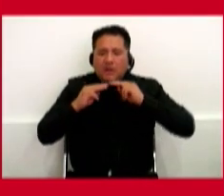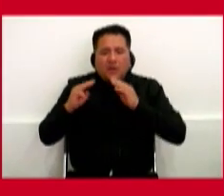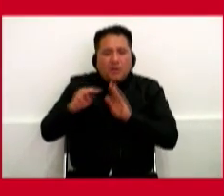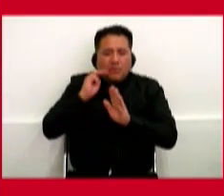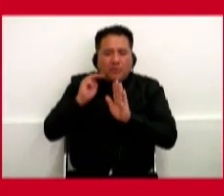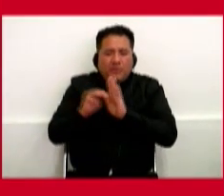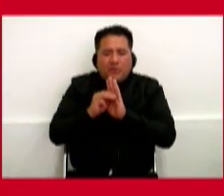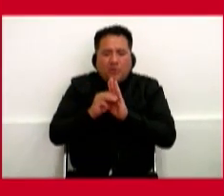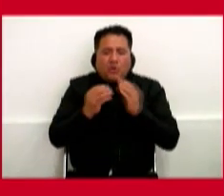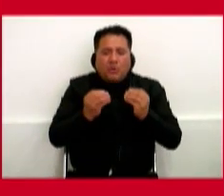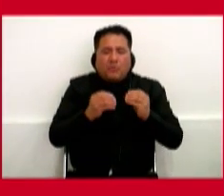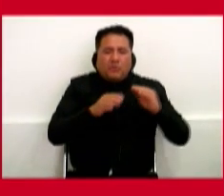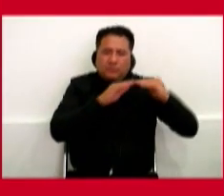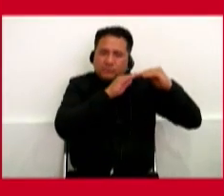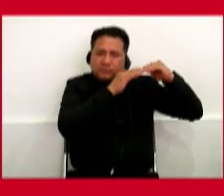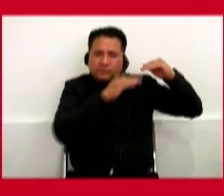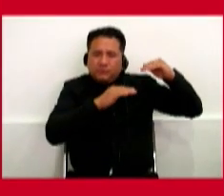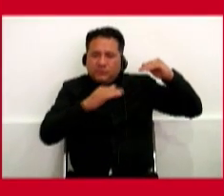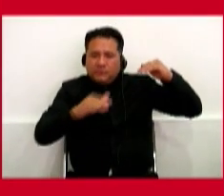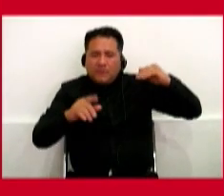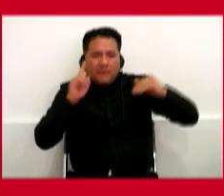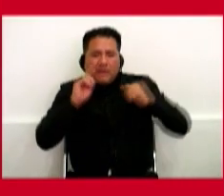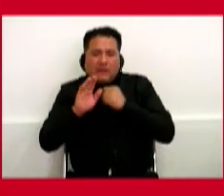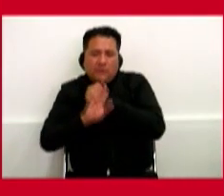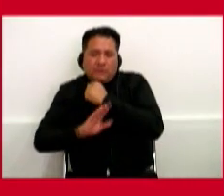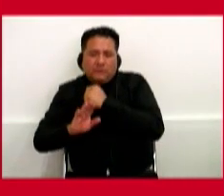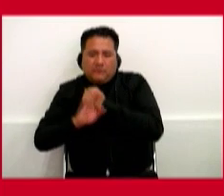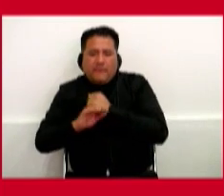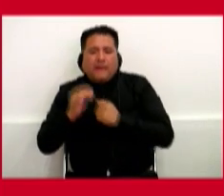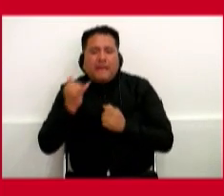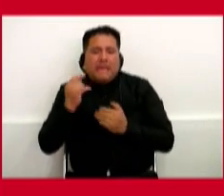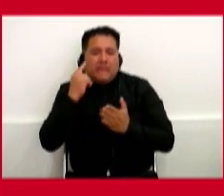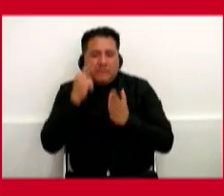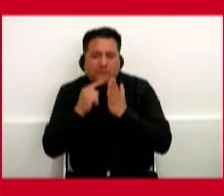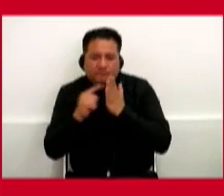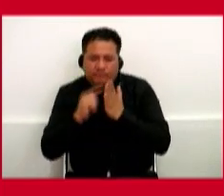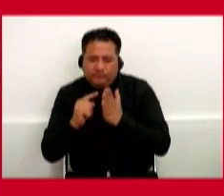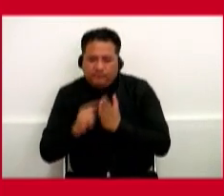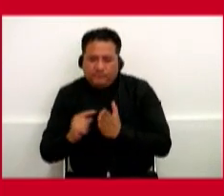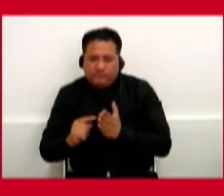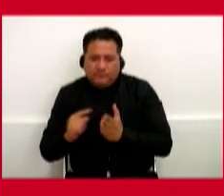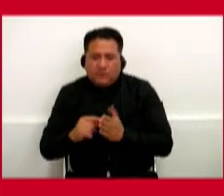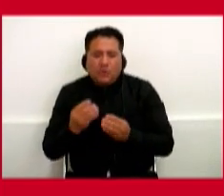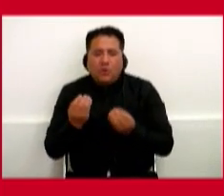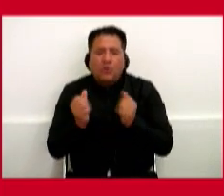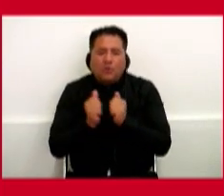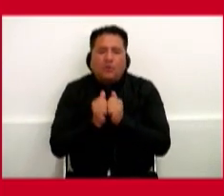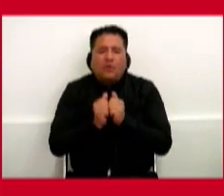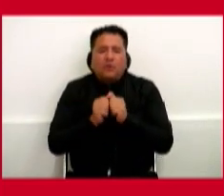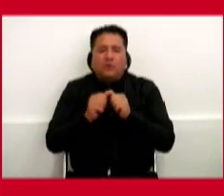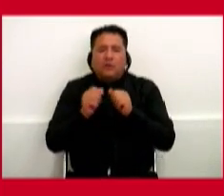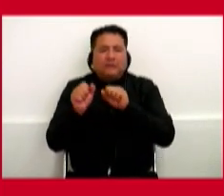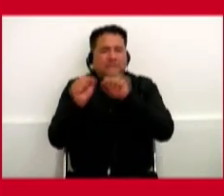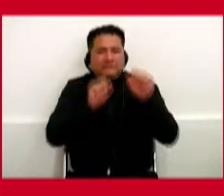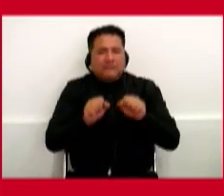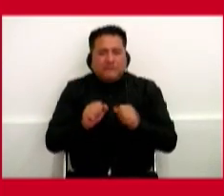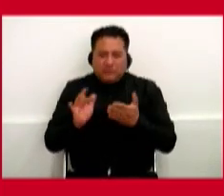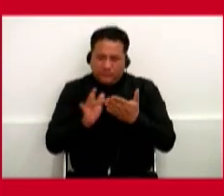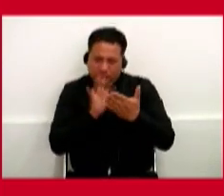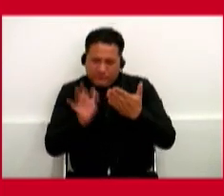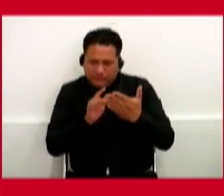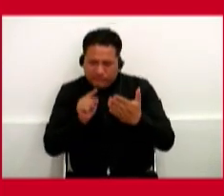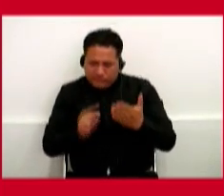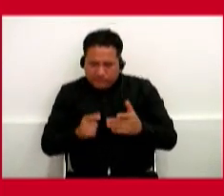convergencia y calcular los factores de seguridad, ¿no? Y la verificación con los sistemas de monitoreo. Y bueno, estas gráficas que están